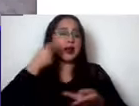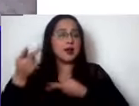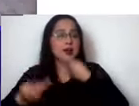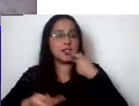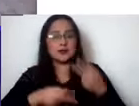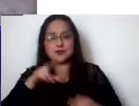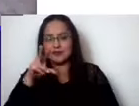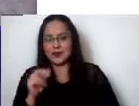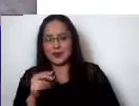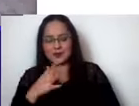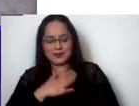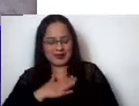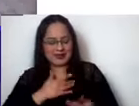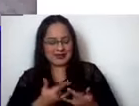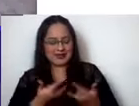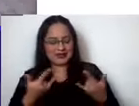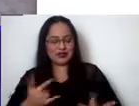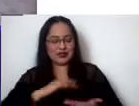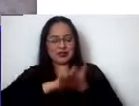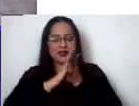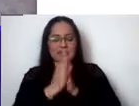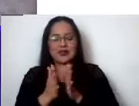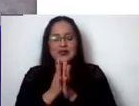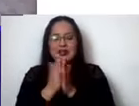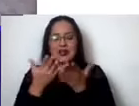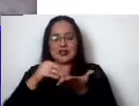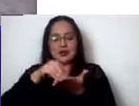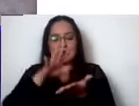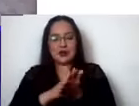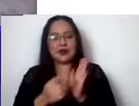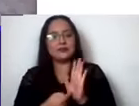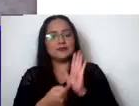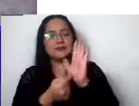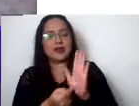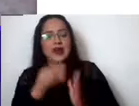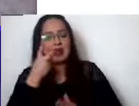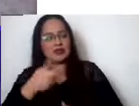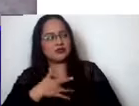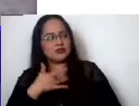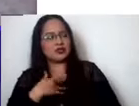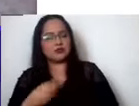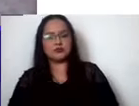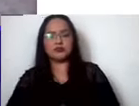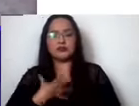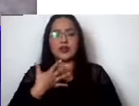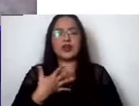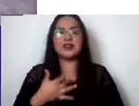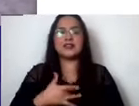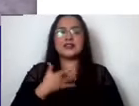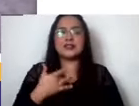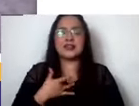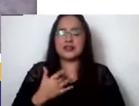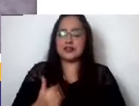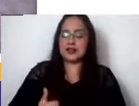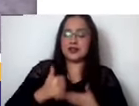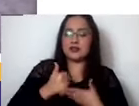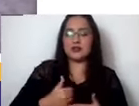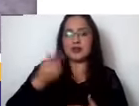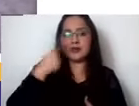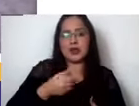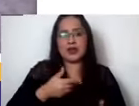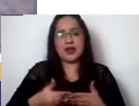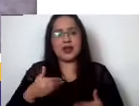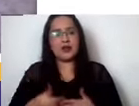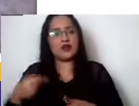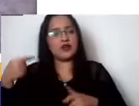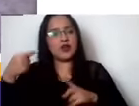una realidad que nos motiva y que nos motiva y nos va a ayudar a cambiar